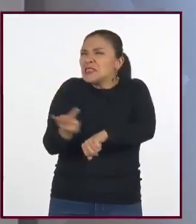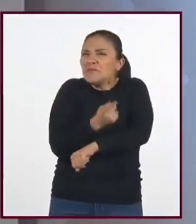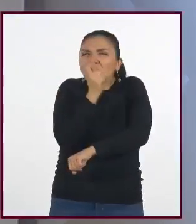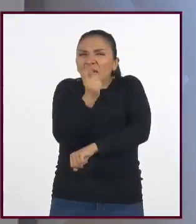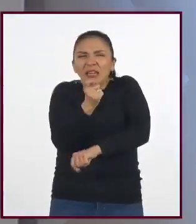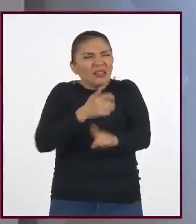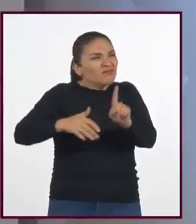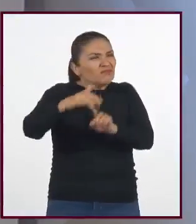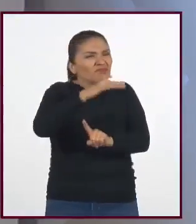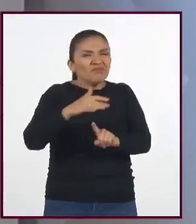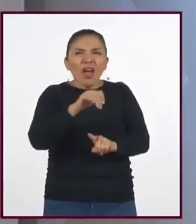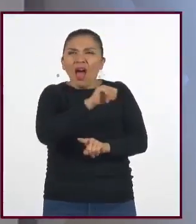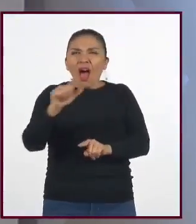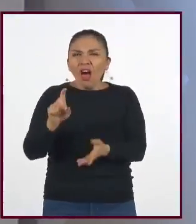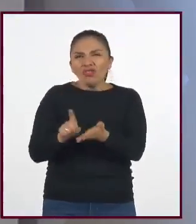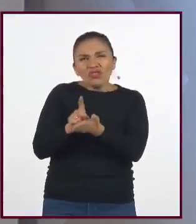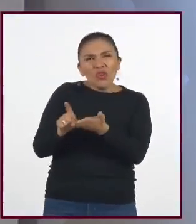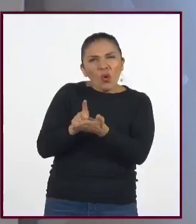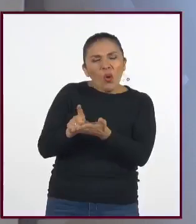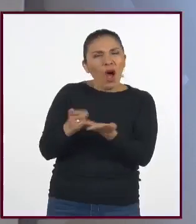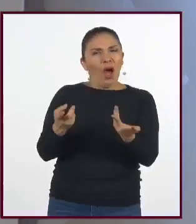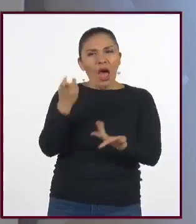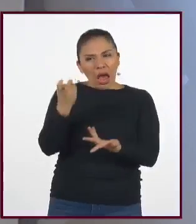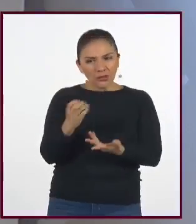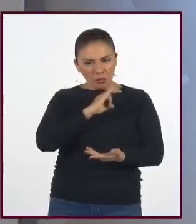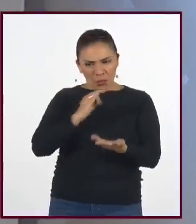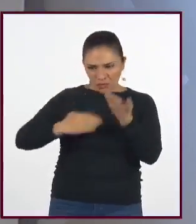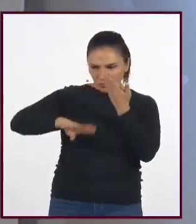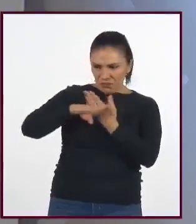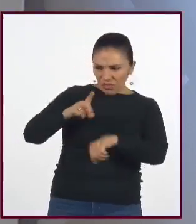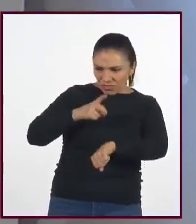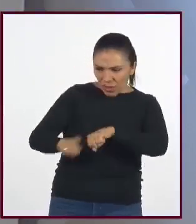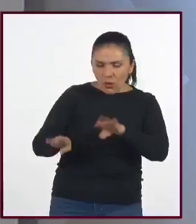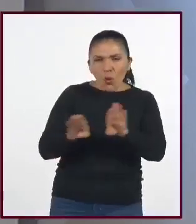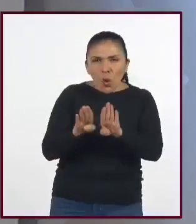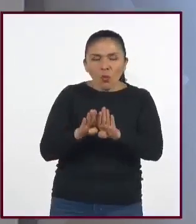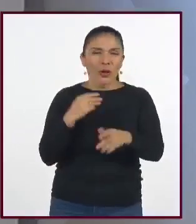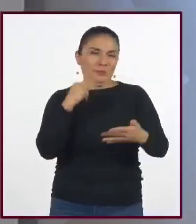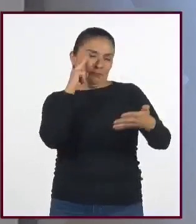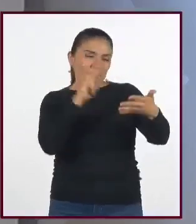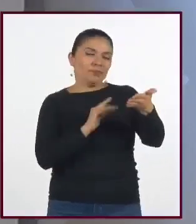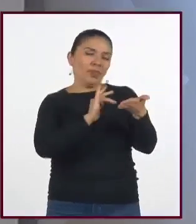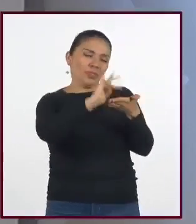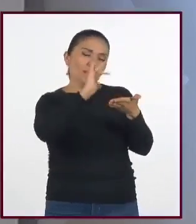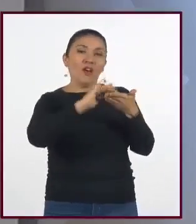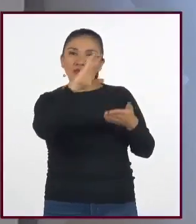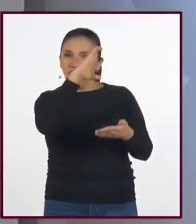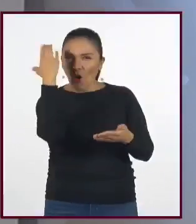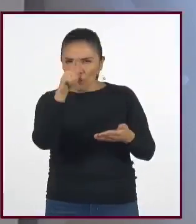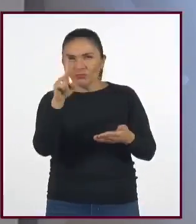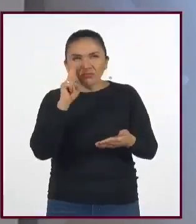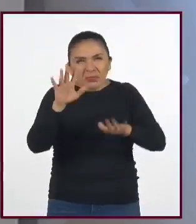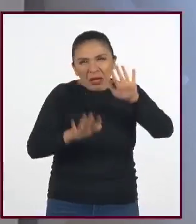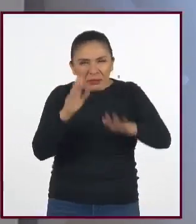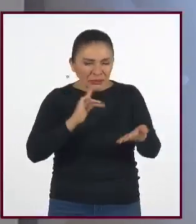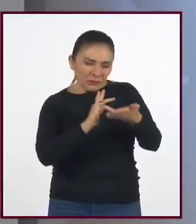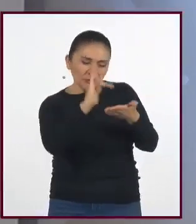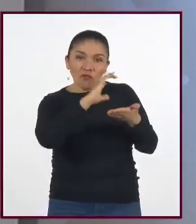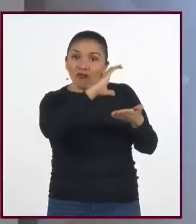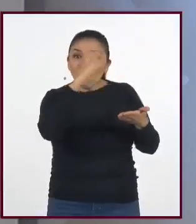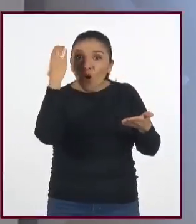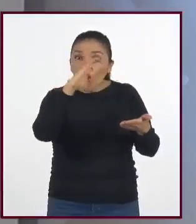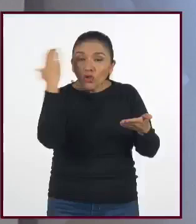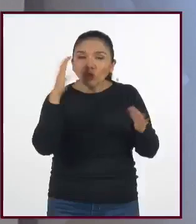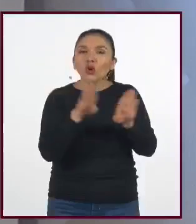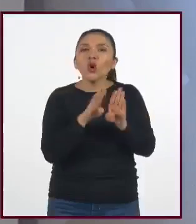estas sustancias y cómo afectan el cuerpo? Ver estas fotos, no sé si ustedes, público que nos están viendo, les ha pasado, pero ver estas fotos del